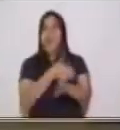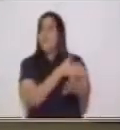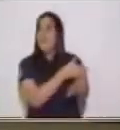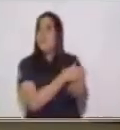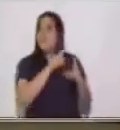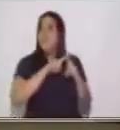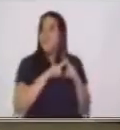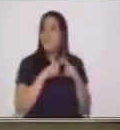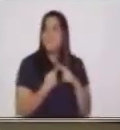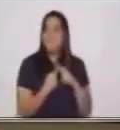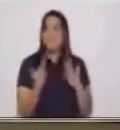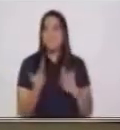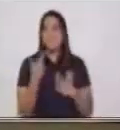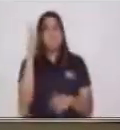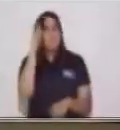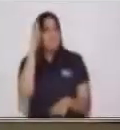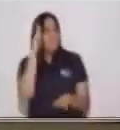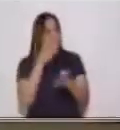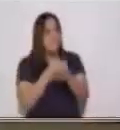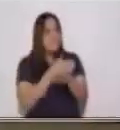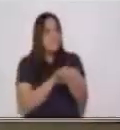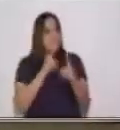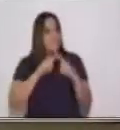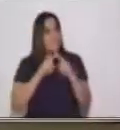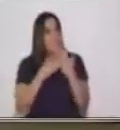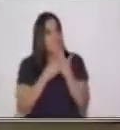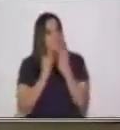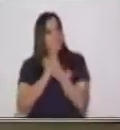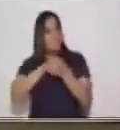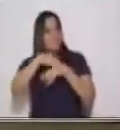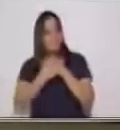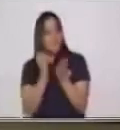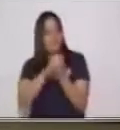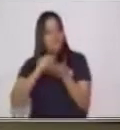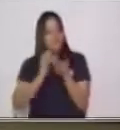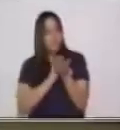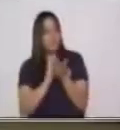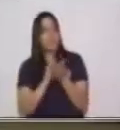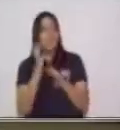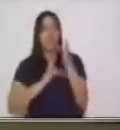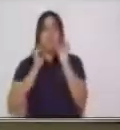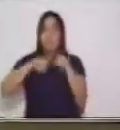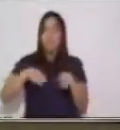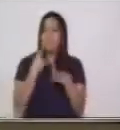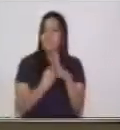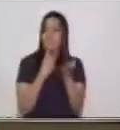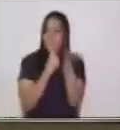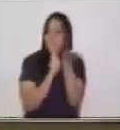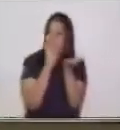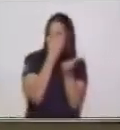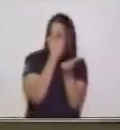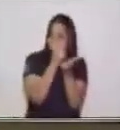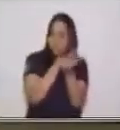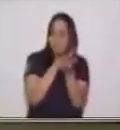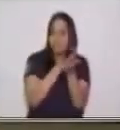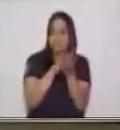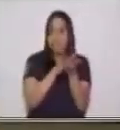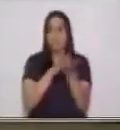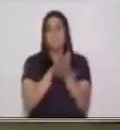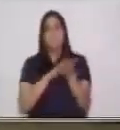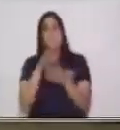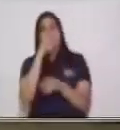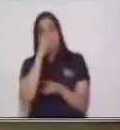empezar, te recomiendo que laves tus manos constantemente con agua y jabón o bien utilices gel antibacterial y que